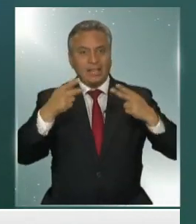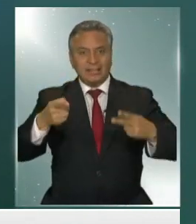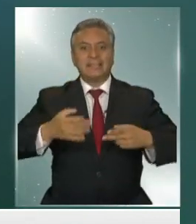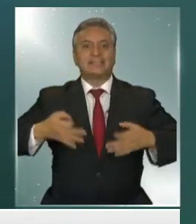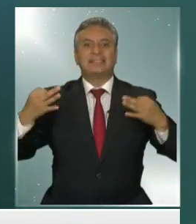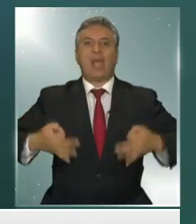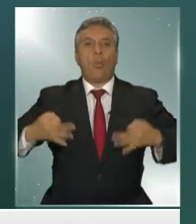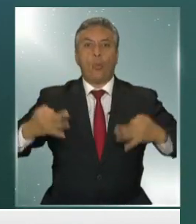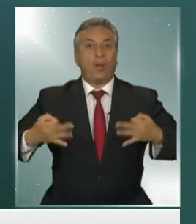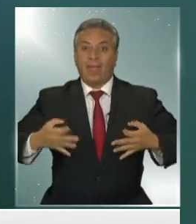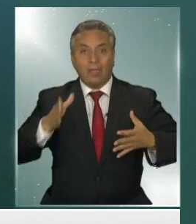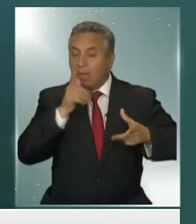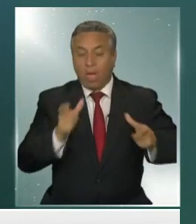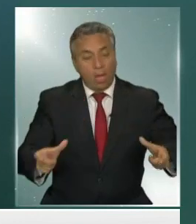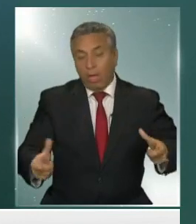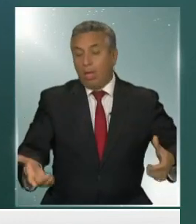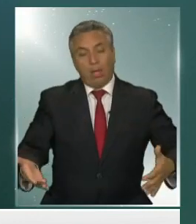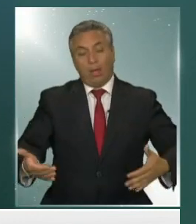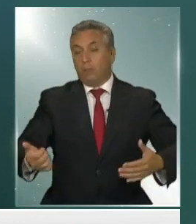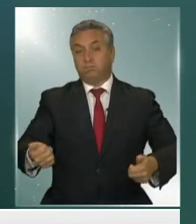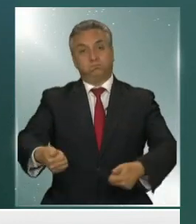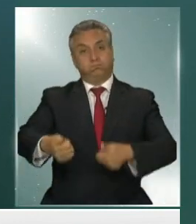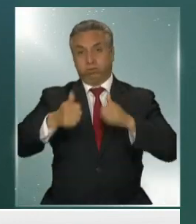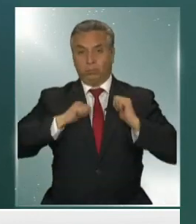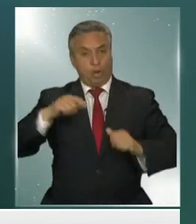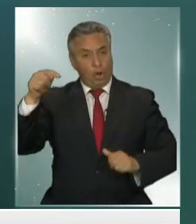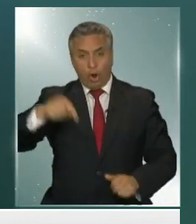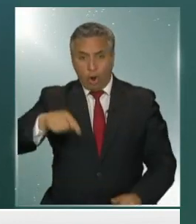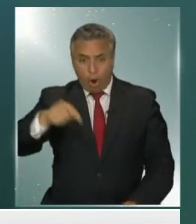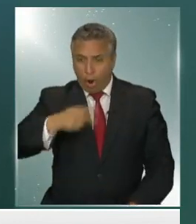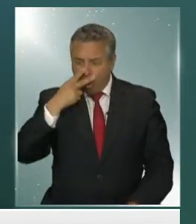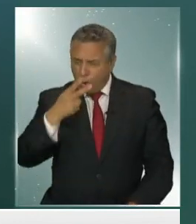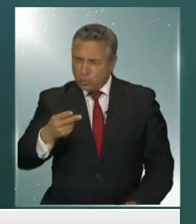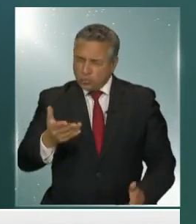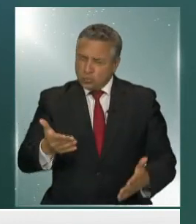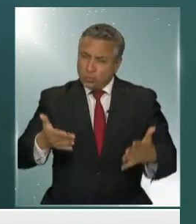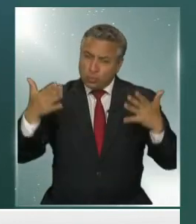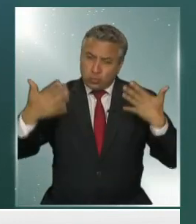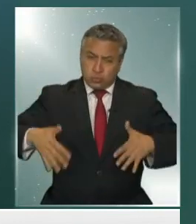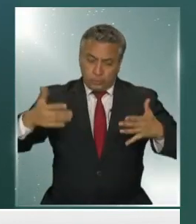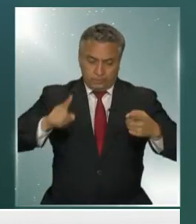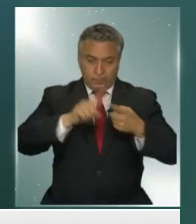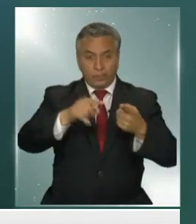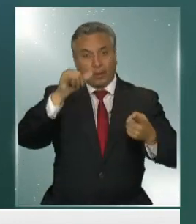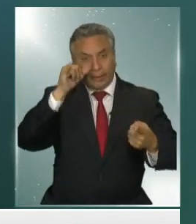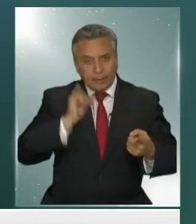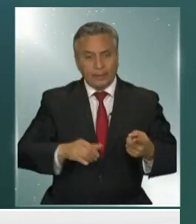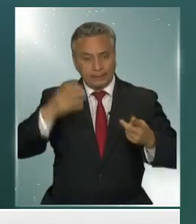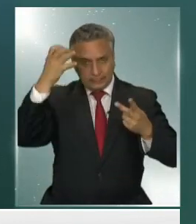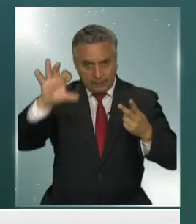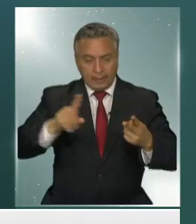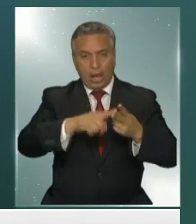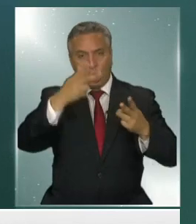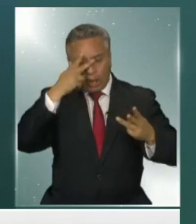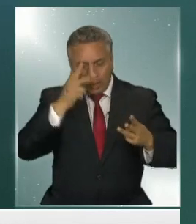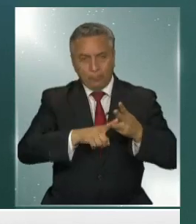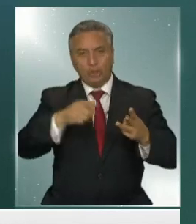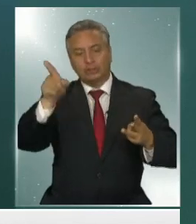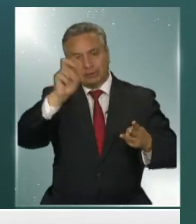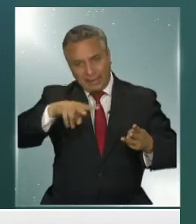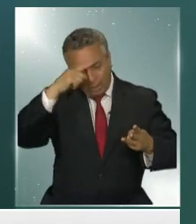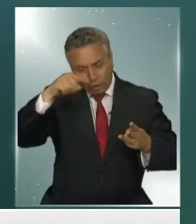sino absolutamente sobrepasada hoy día hemos visto escenas realmente impactantes en iquique en la serena en coquimbo en san antonio en